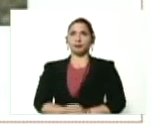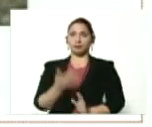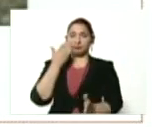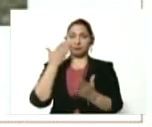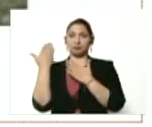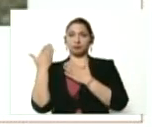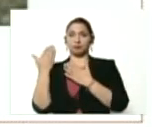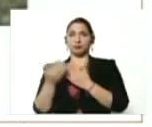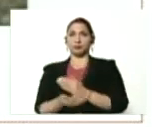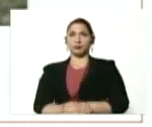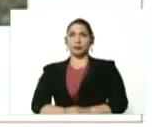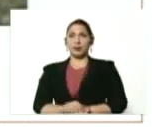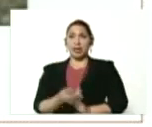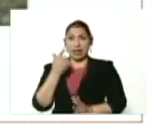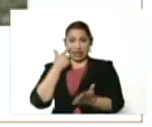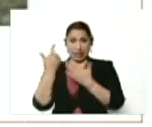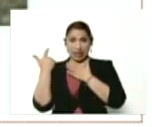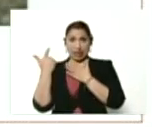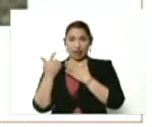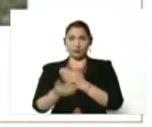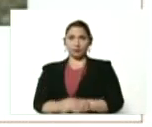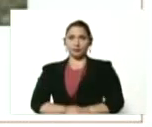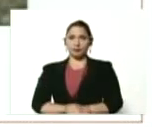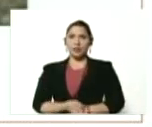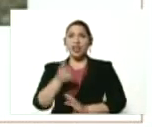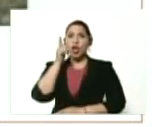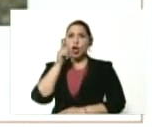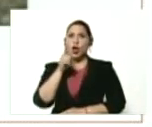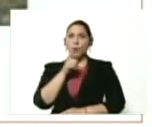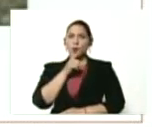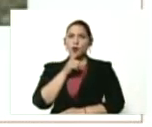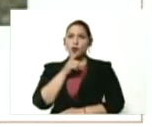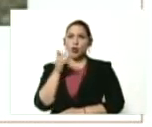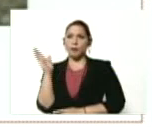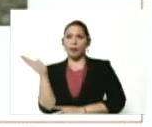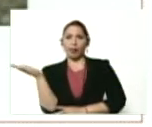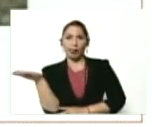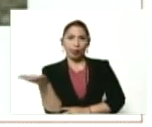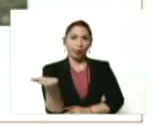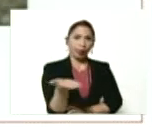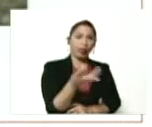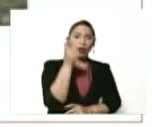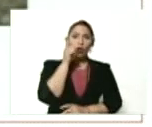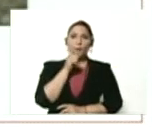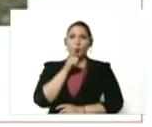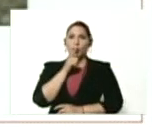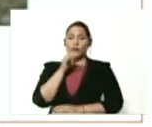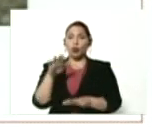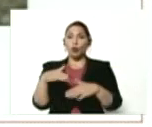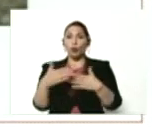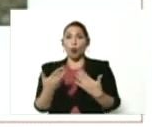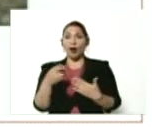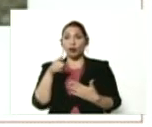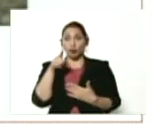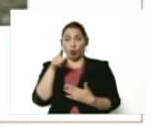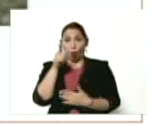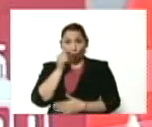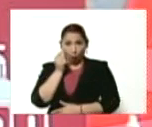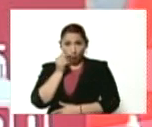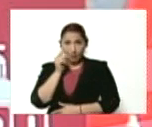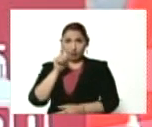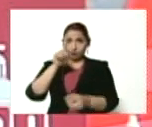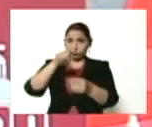y fue el anfitrión, es decir, Leopoldo López, el mayordomo de Leopoldo López, mientras él se encontraba en